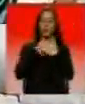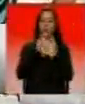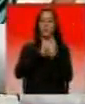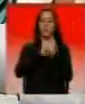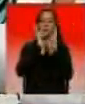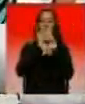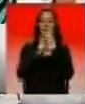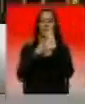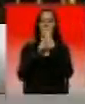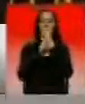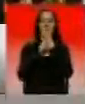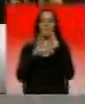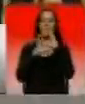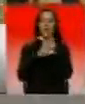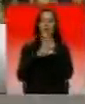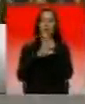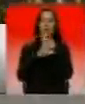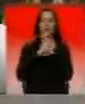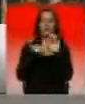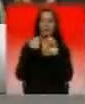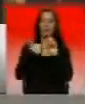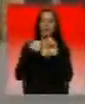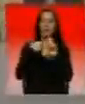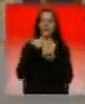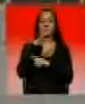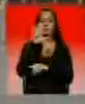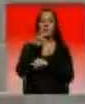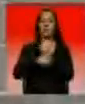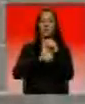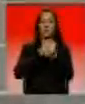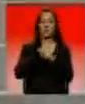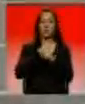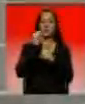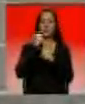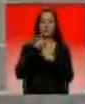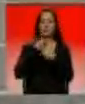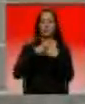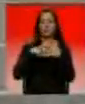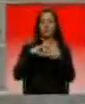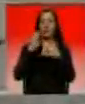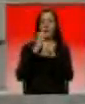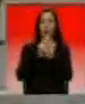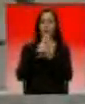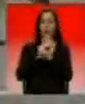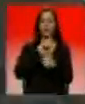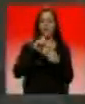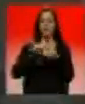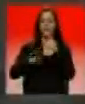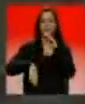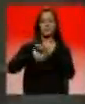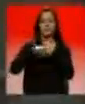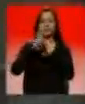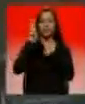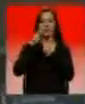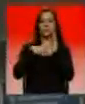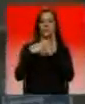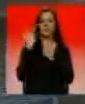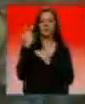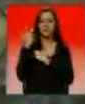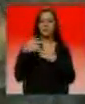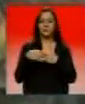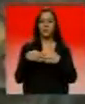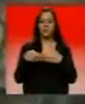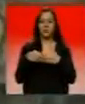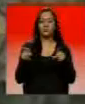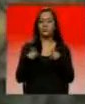plantea para el cálculo de la pensión de jubilación los 5 últimos años y no el último sueldo, y tendrá un límite que actualmente se encuentra en $2,013 como los